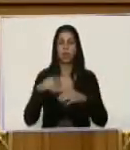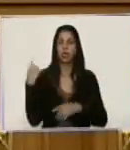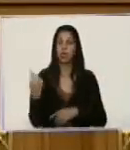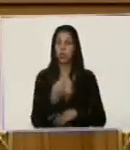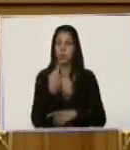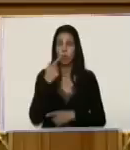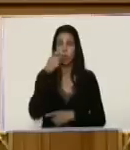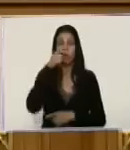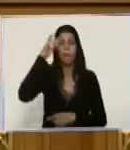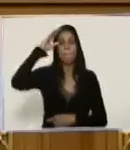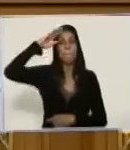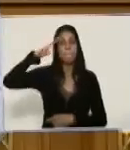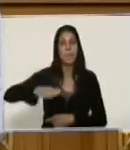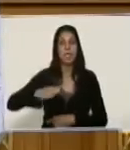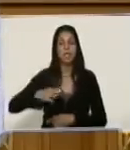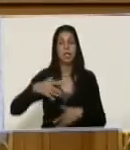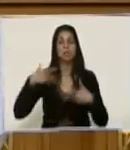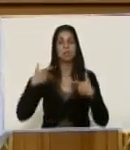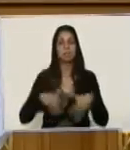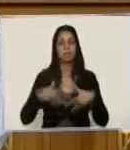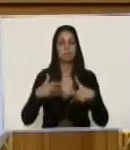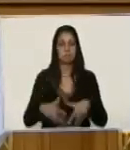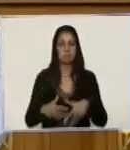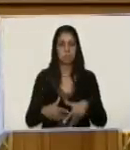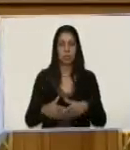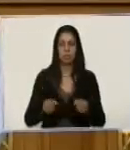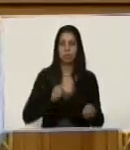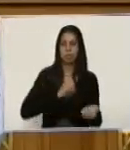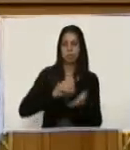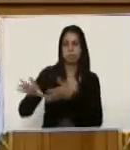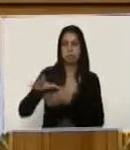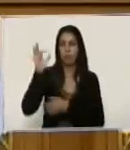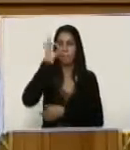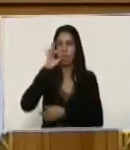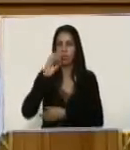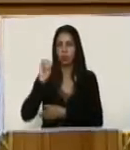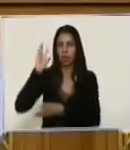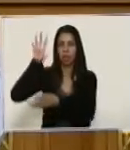bases militares y mandarlas al basurero de la historia.